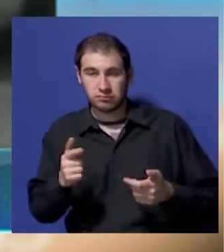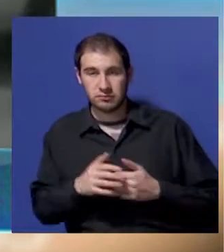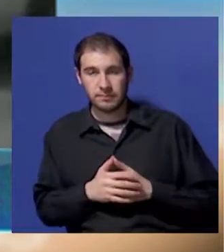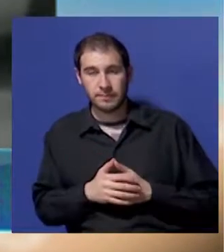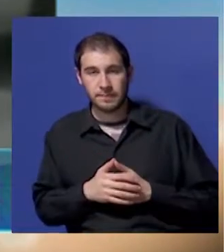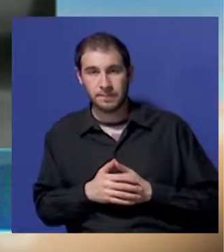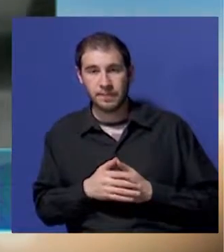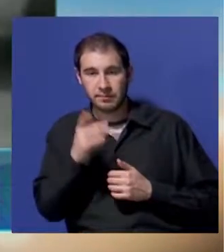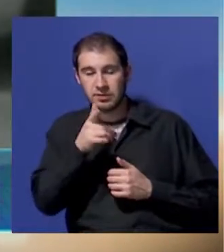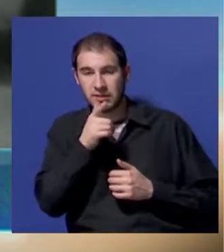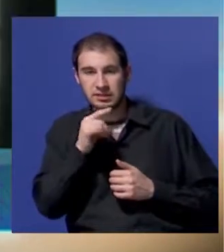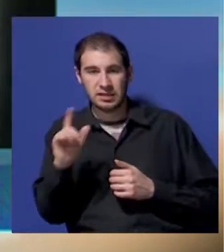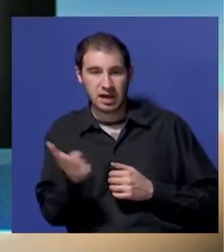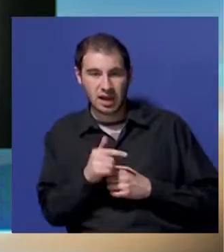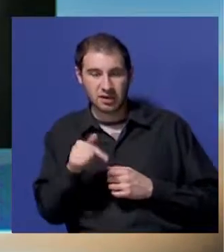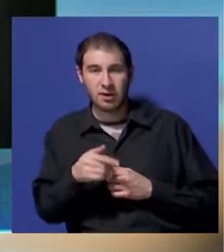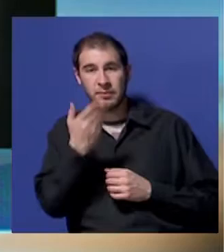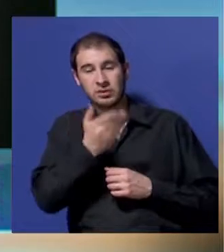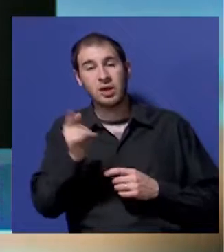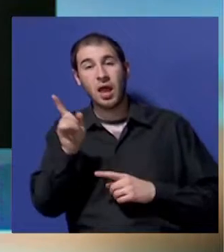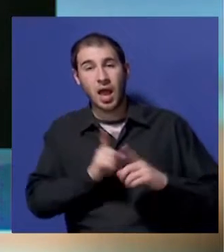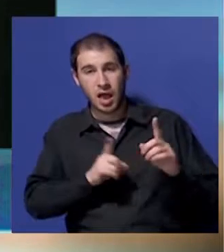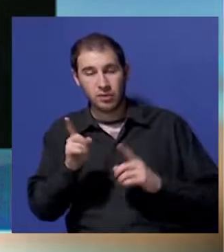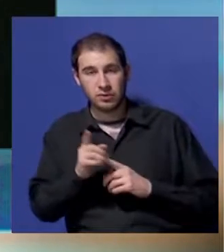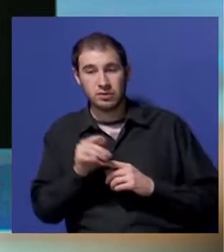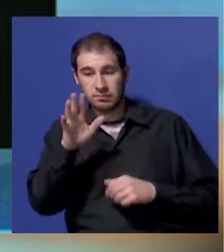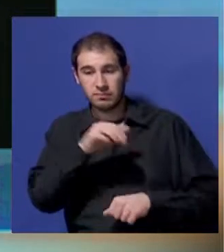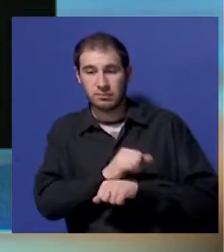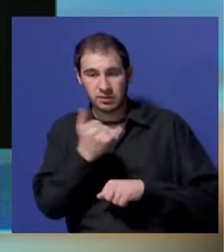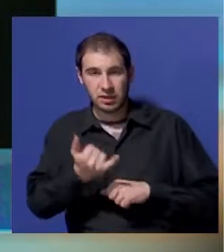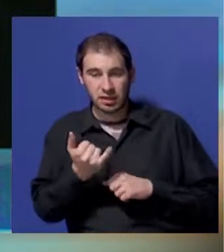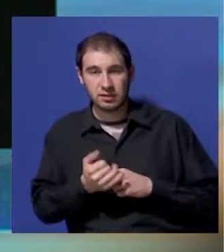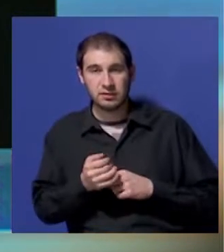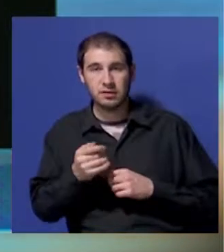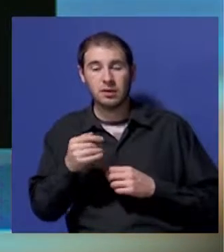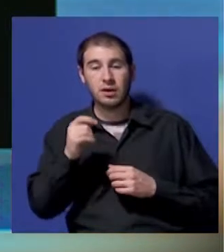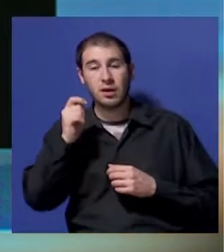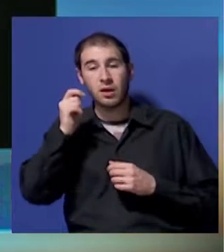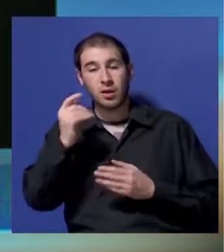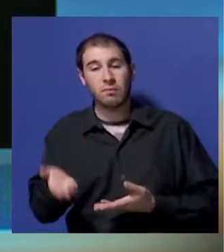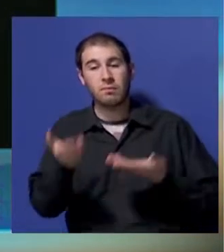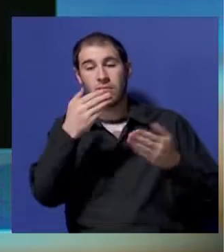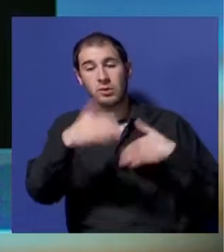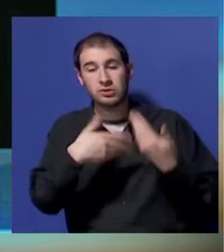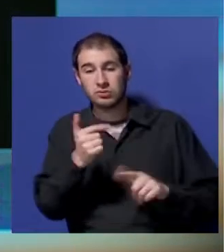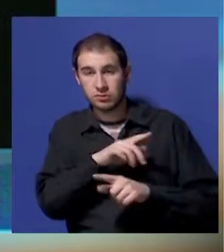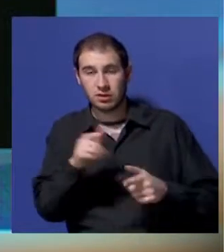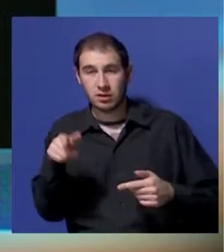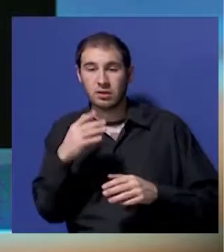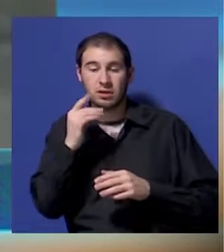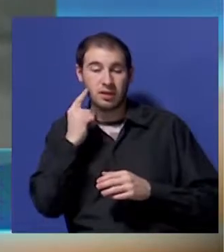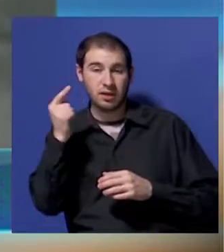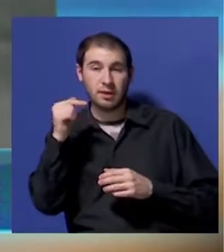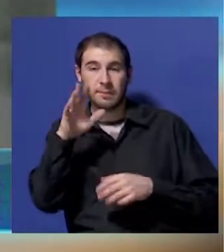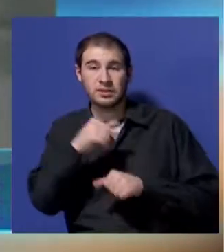a uno le pueda parecer extraordinario. Hay algunos que incluso están detenidos y no ha sido elevado su causa a proceso y se consideran